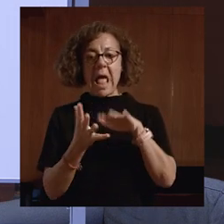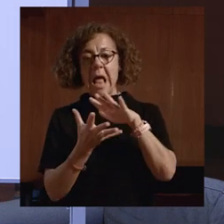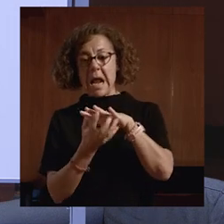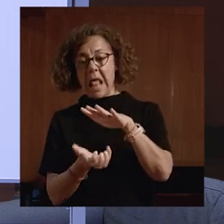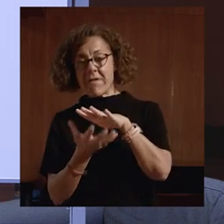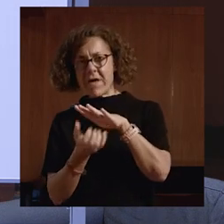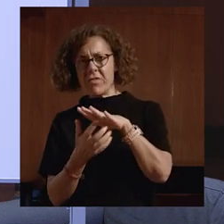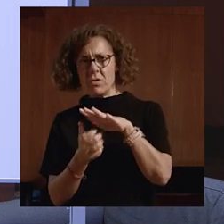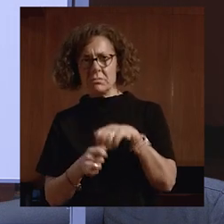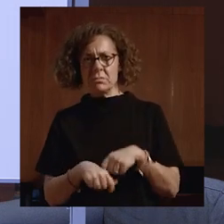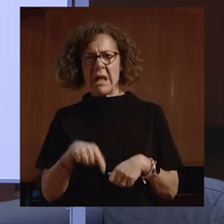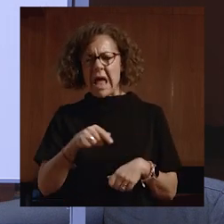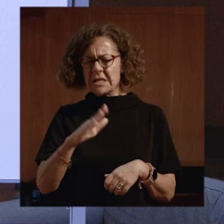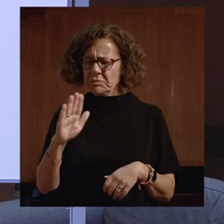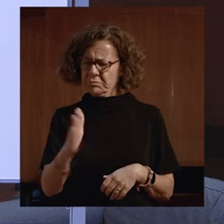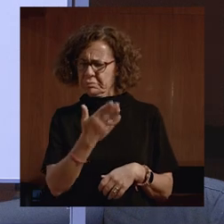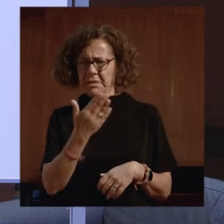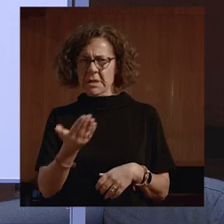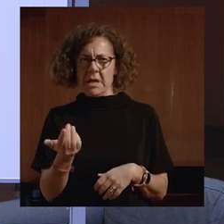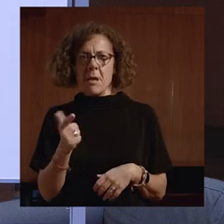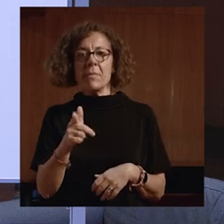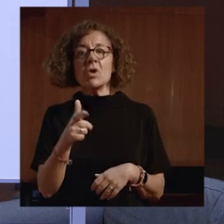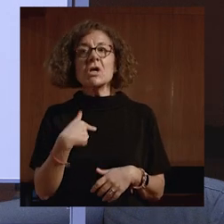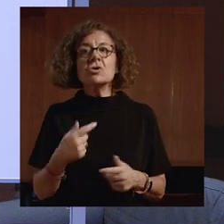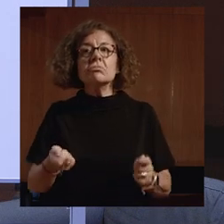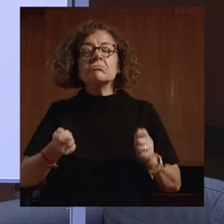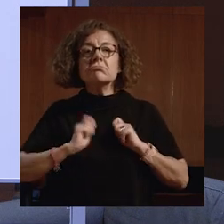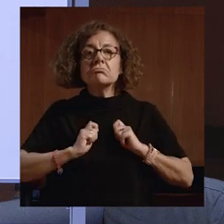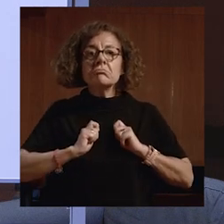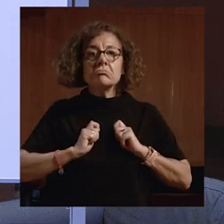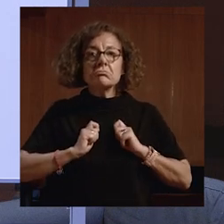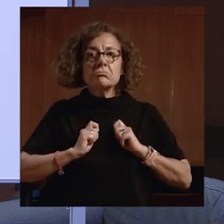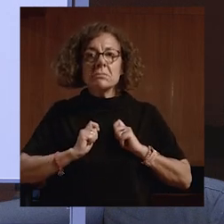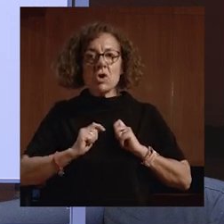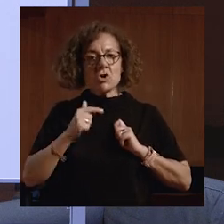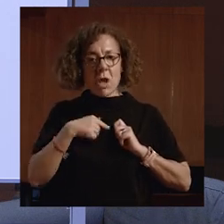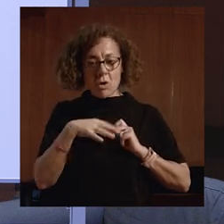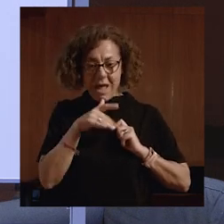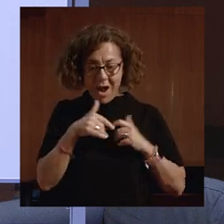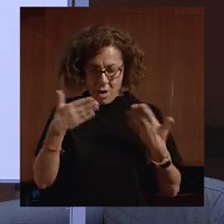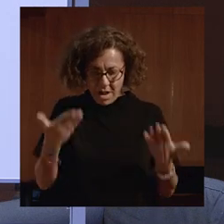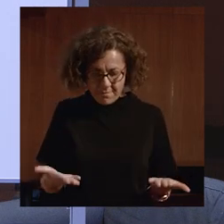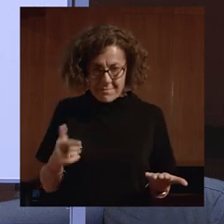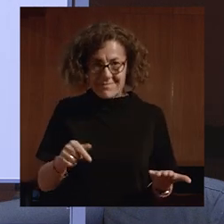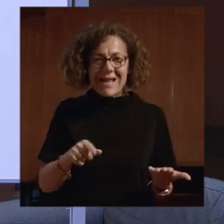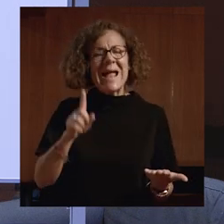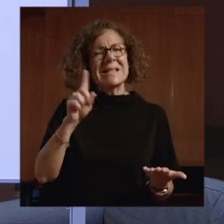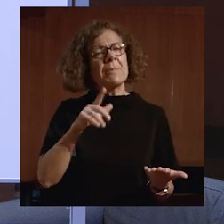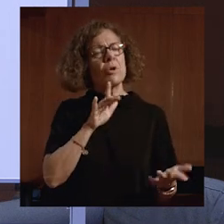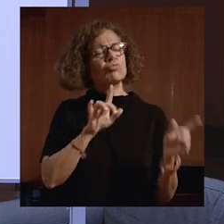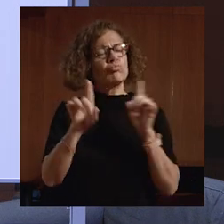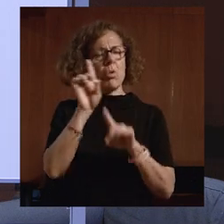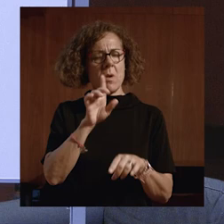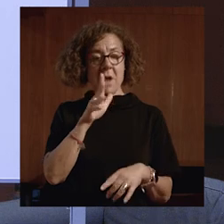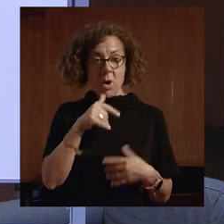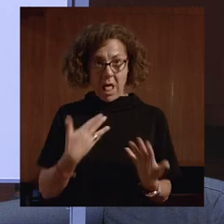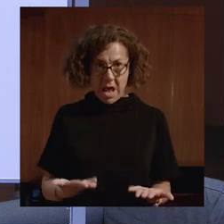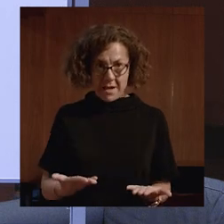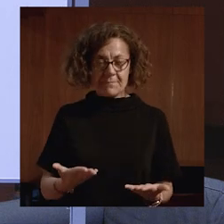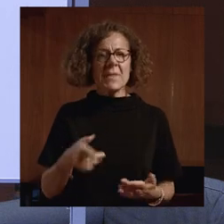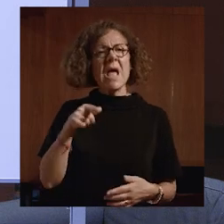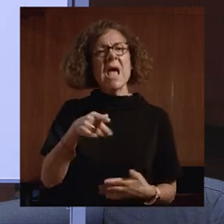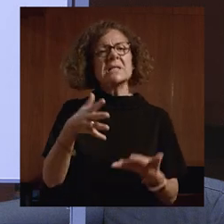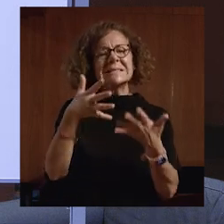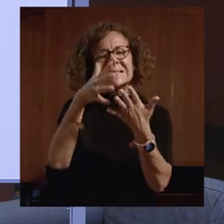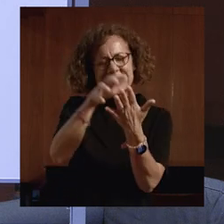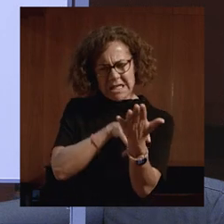grabación. Pasamos muy por alto eso, pero eso nos hace estar ahora mismo donde estamos y en parte con los problemas que tenemos ahora. Pero es que no solo tenemos